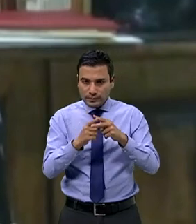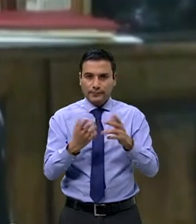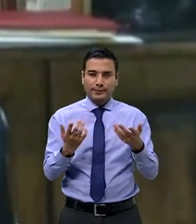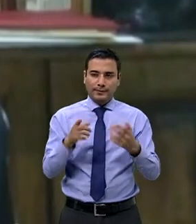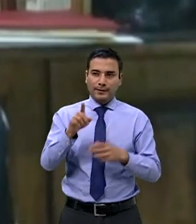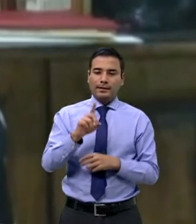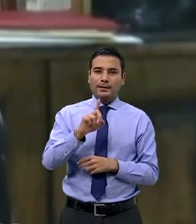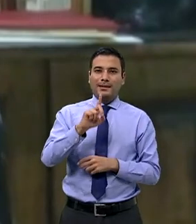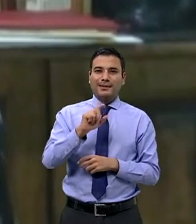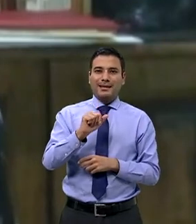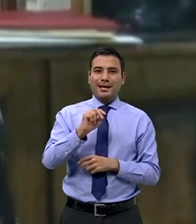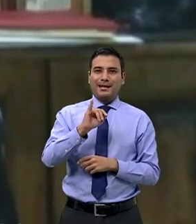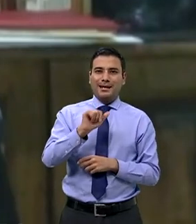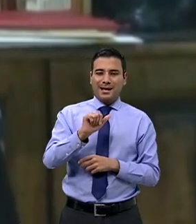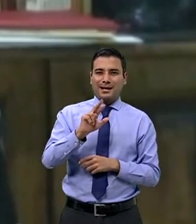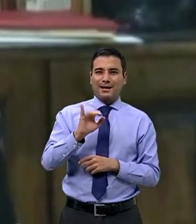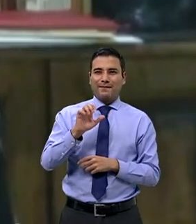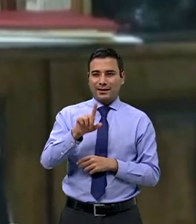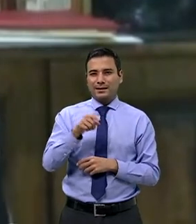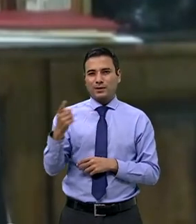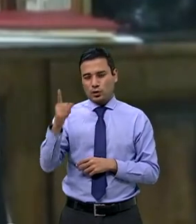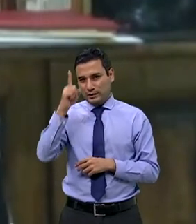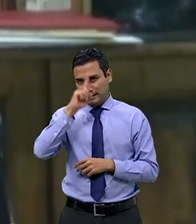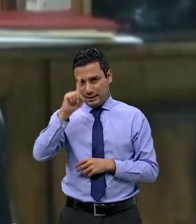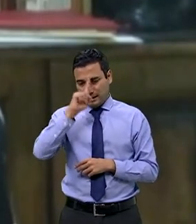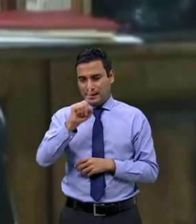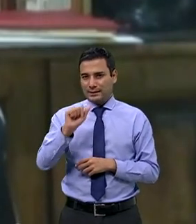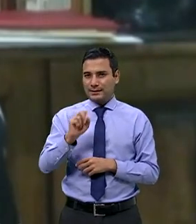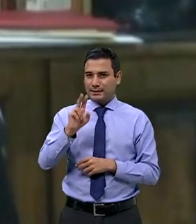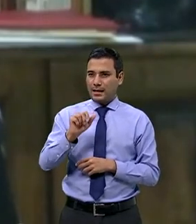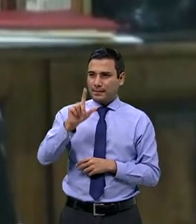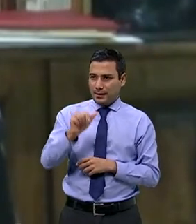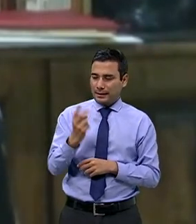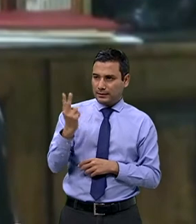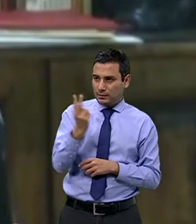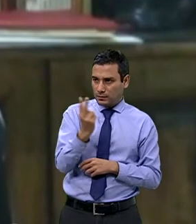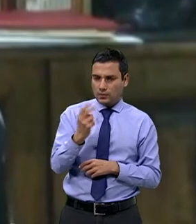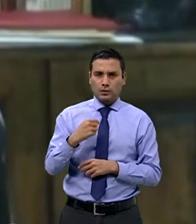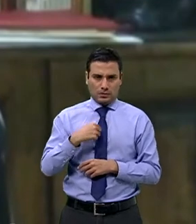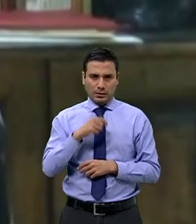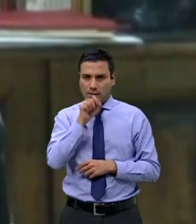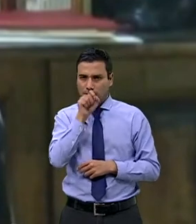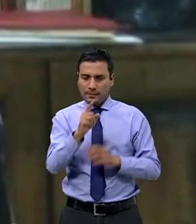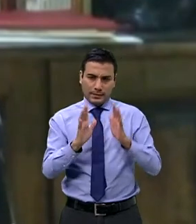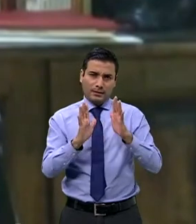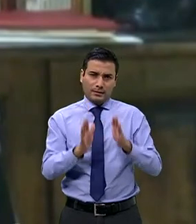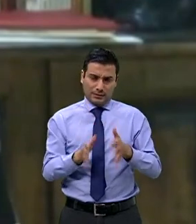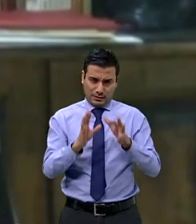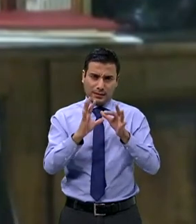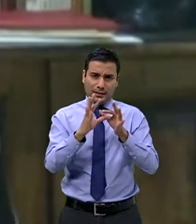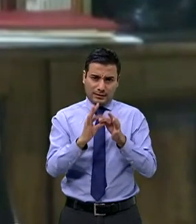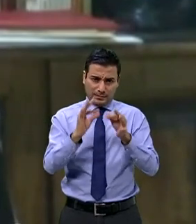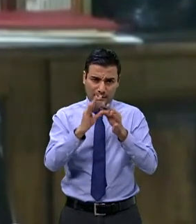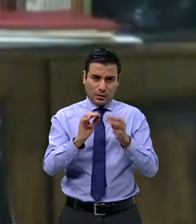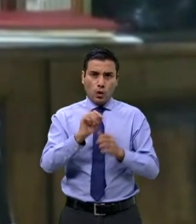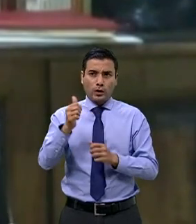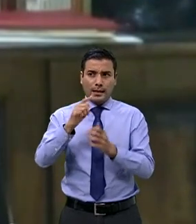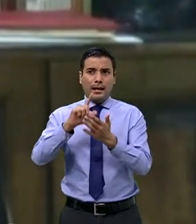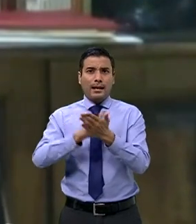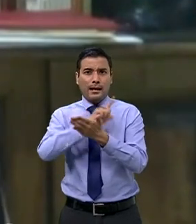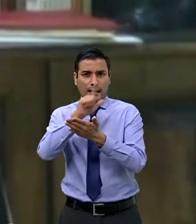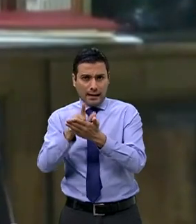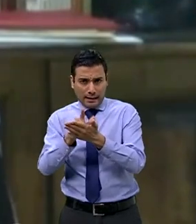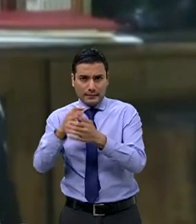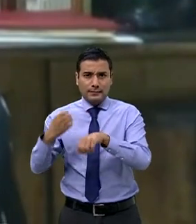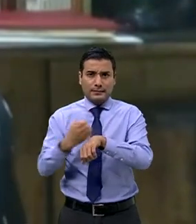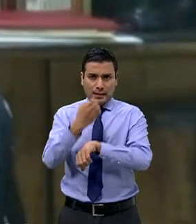ya ravel y la consejera salvada hemos apuntado una y otra vez de las virtudes de otras legislaciones electorales a nivel de las